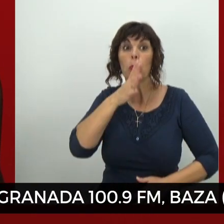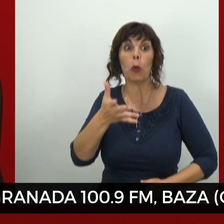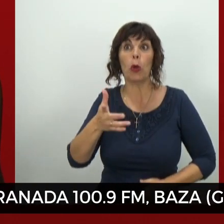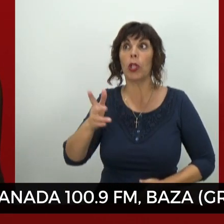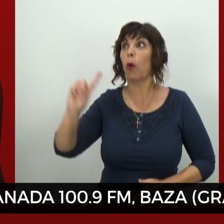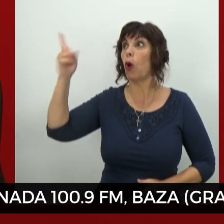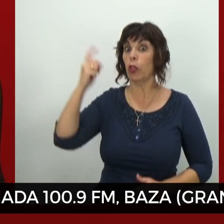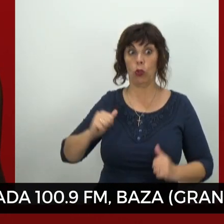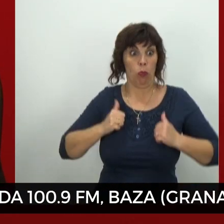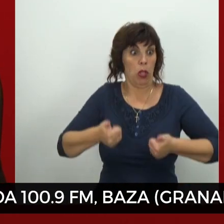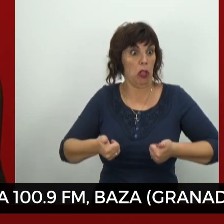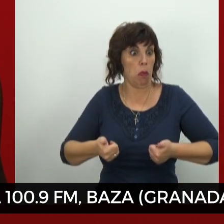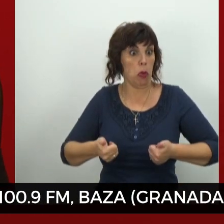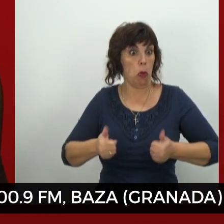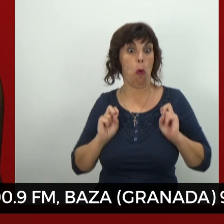principio.